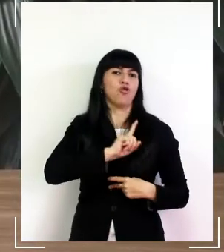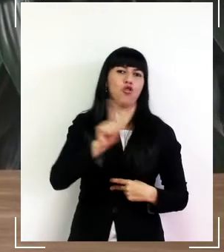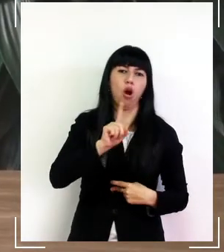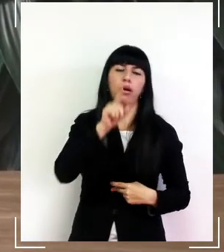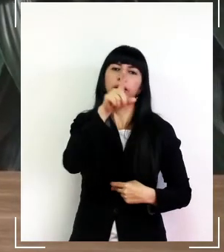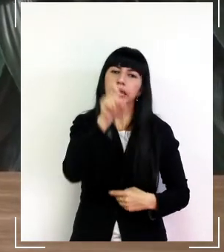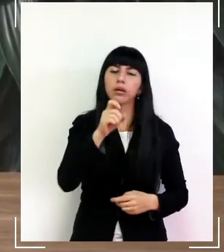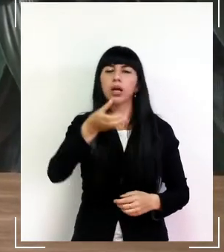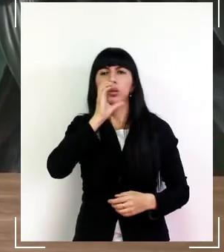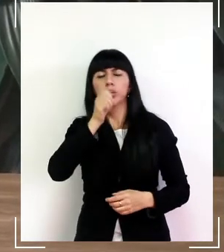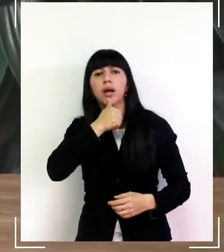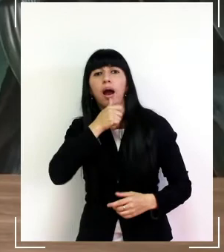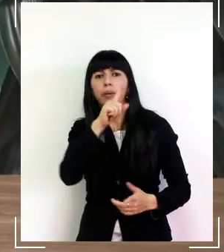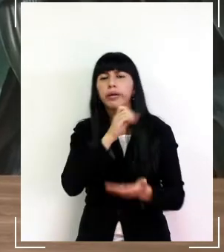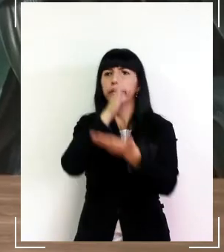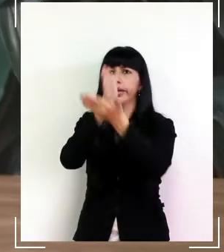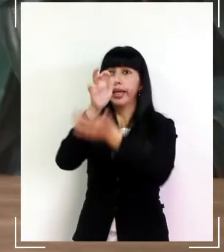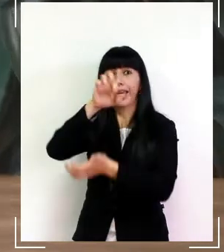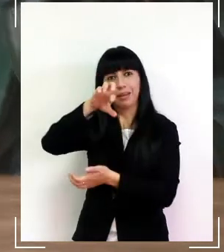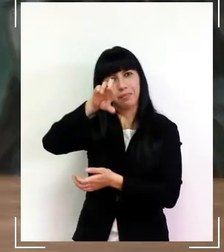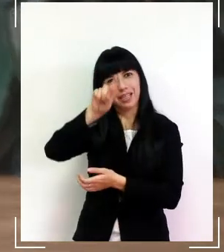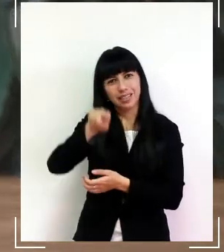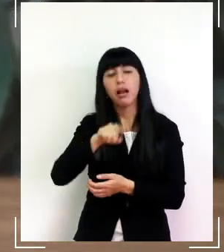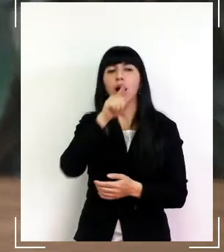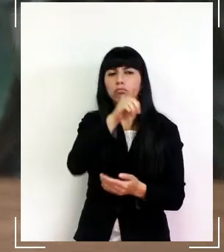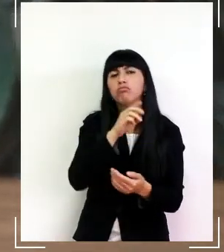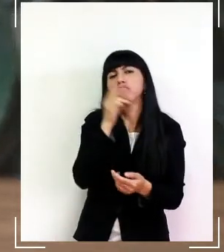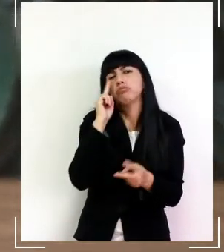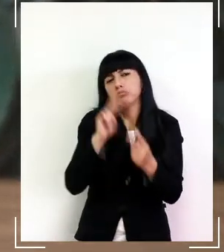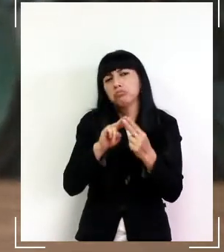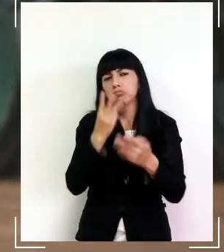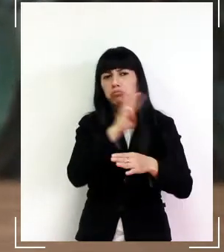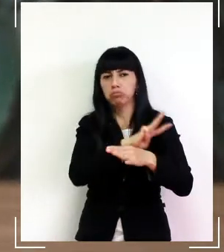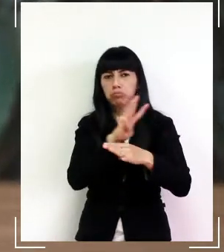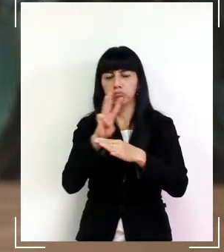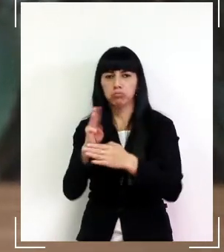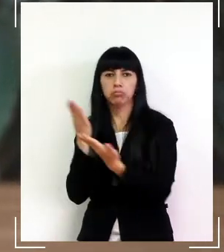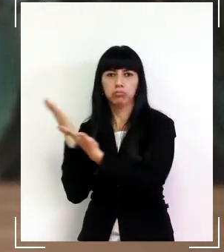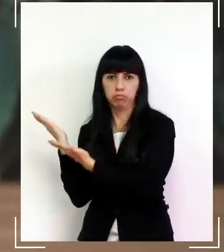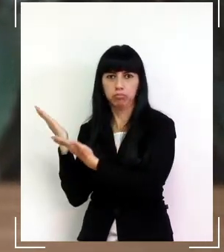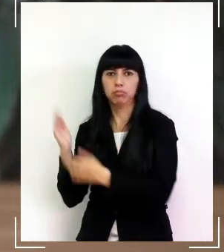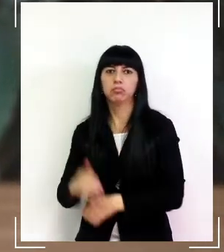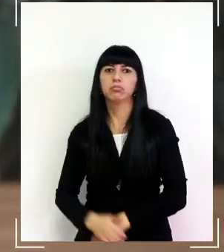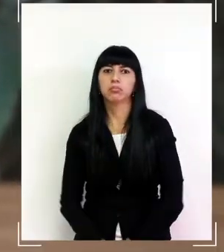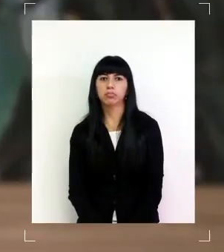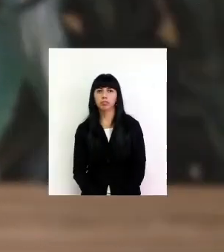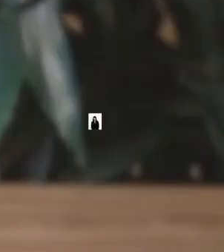acude a tu centro médico. Conoce más en famisanar.com.co.